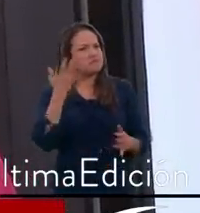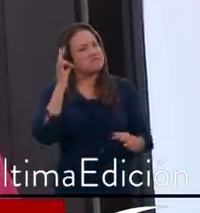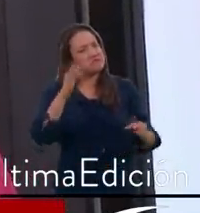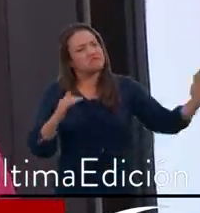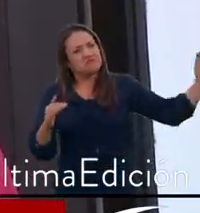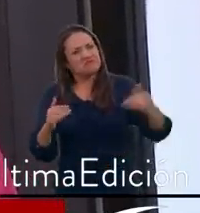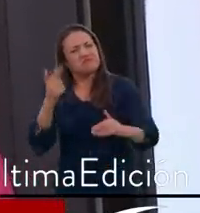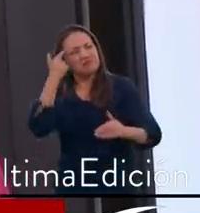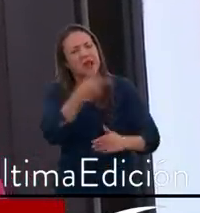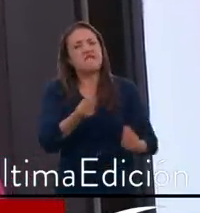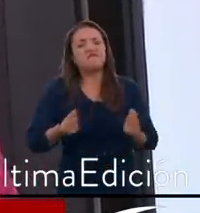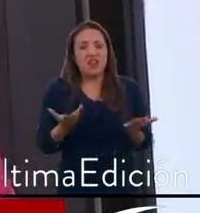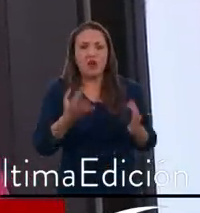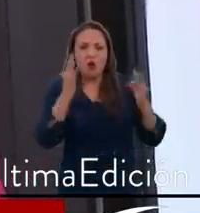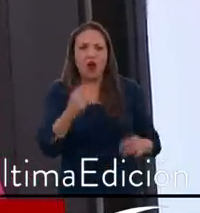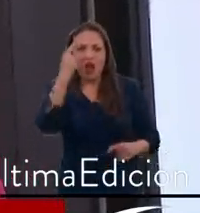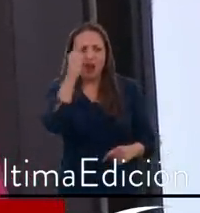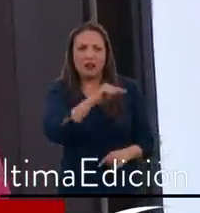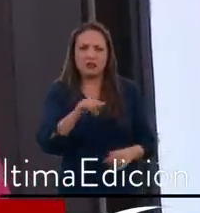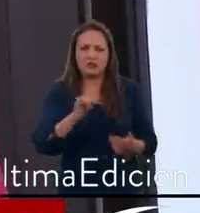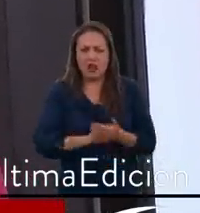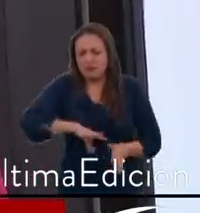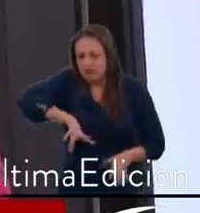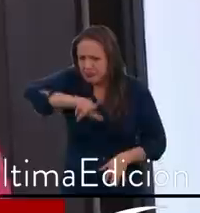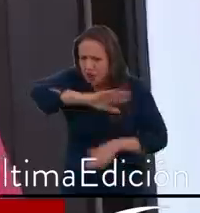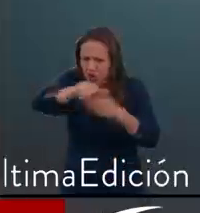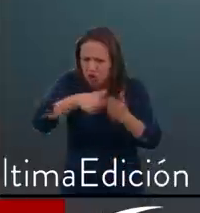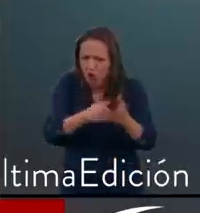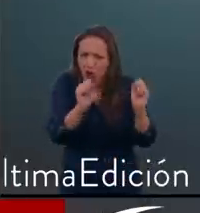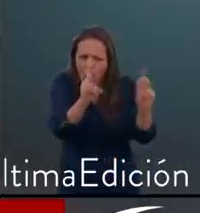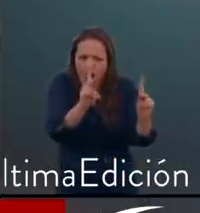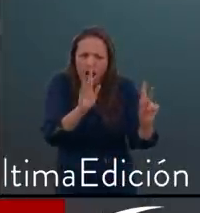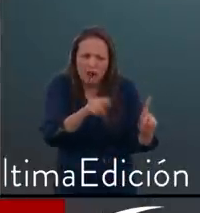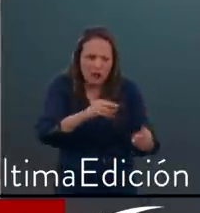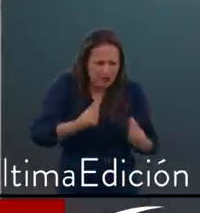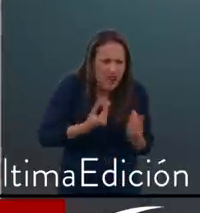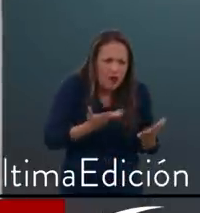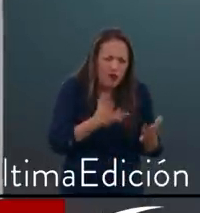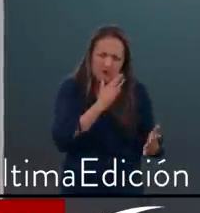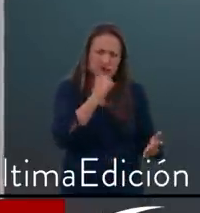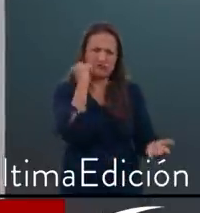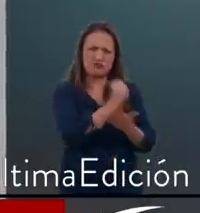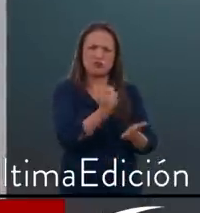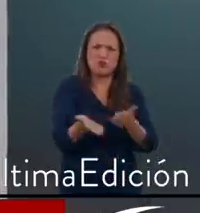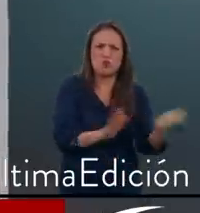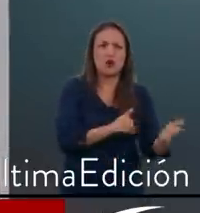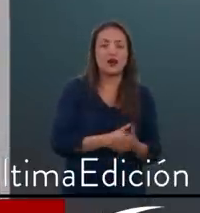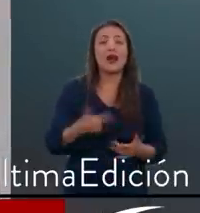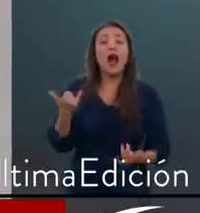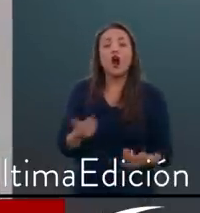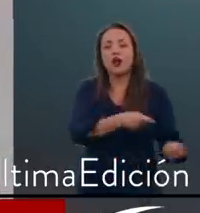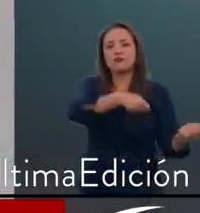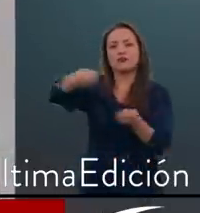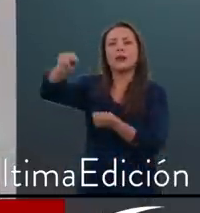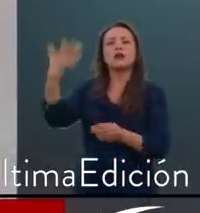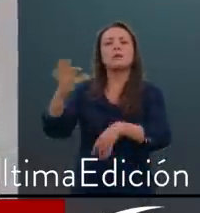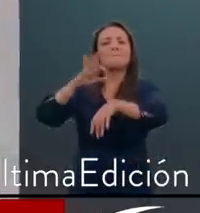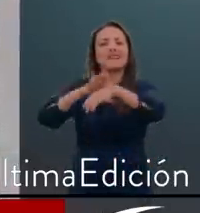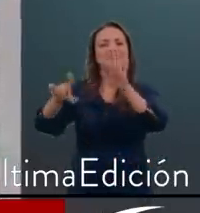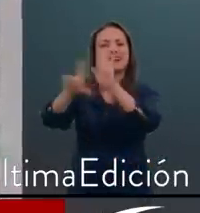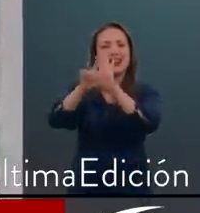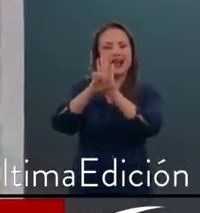ya volviera con vida aquí que le quitaran todo pero que ya volviera el cuerpo de Liliana permanece en medicina legal mientras